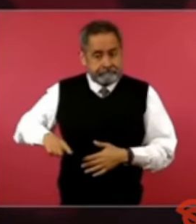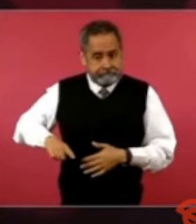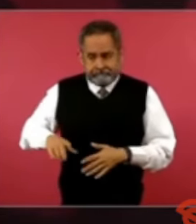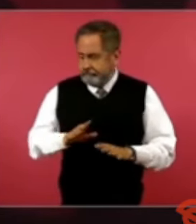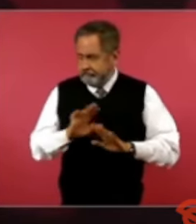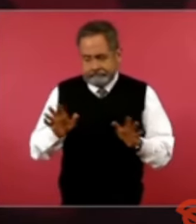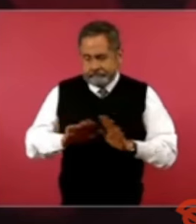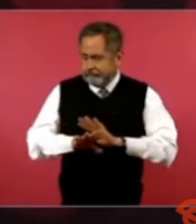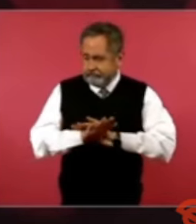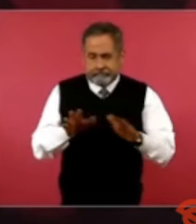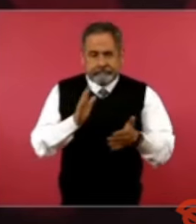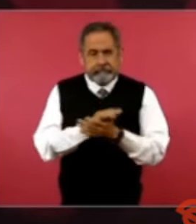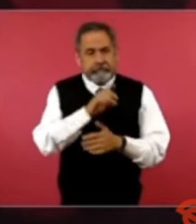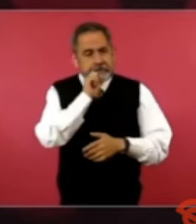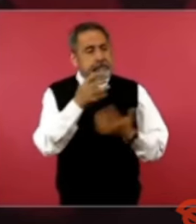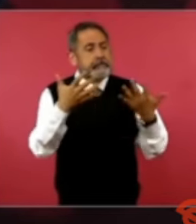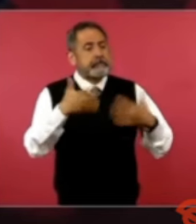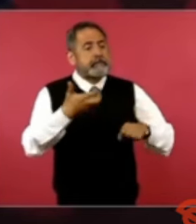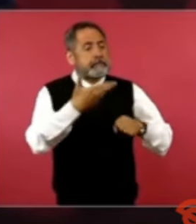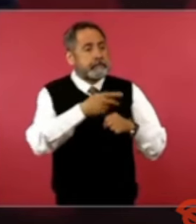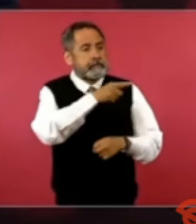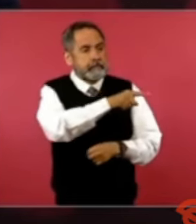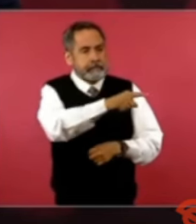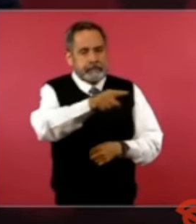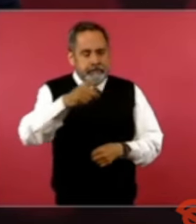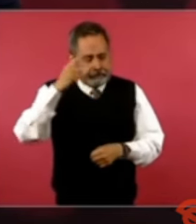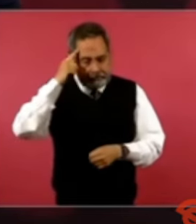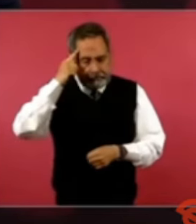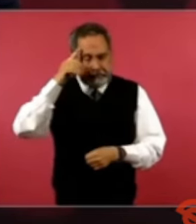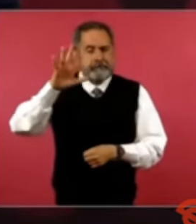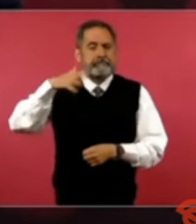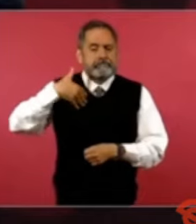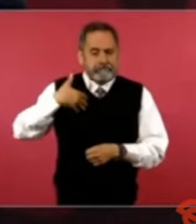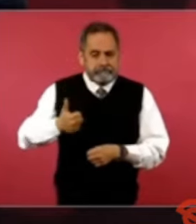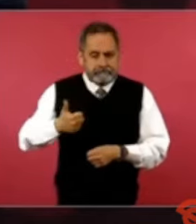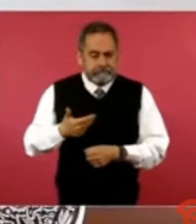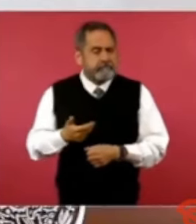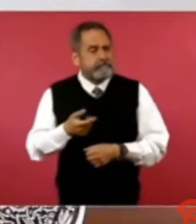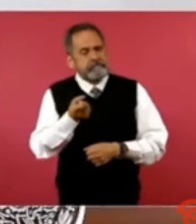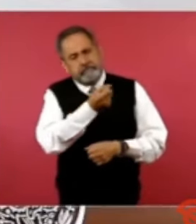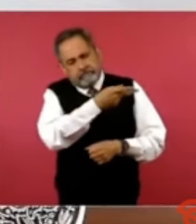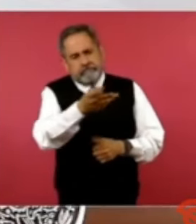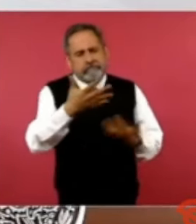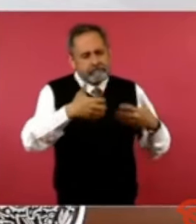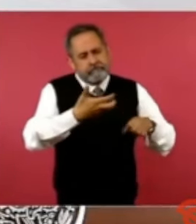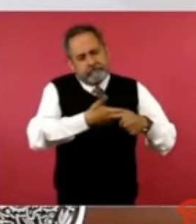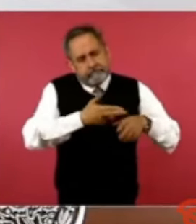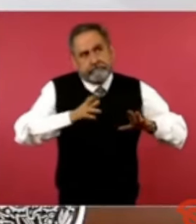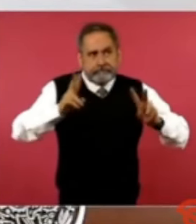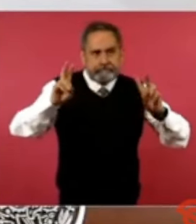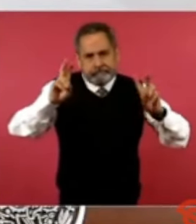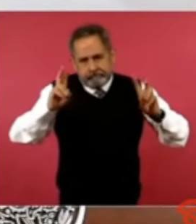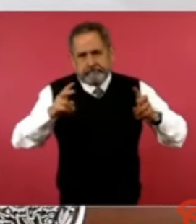también los empresarios si se les puede llamar de esa